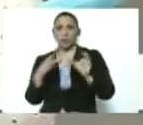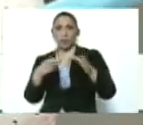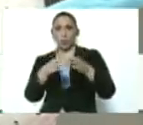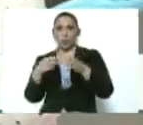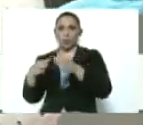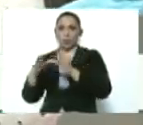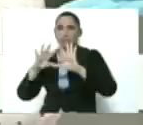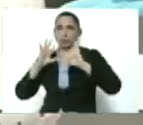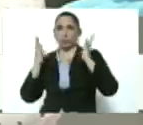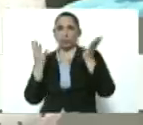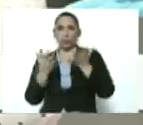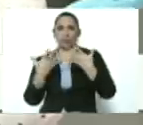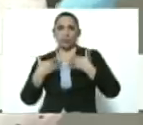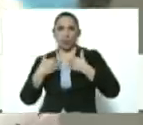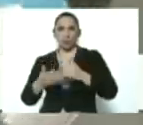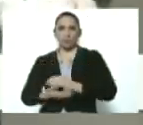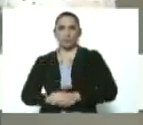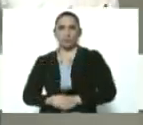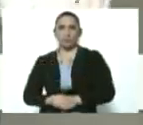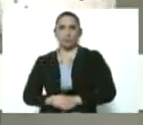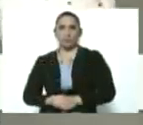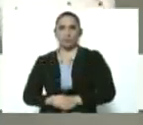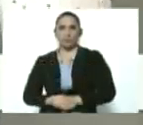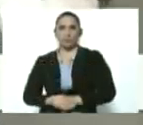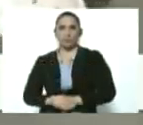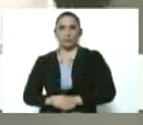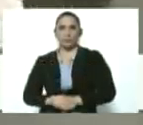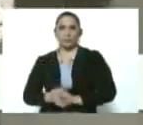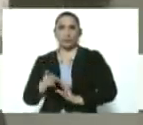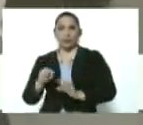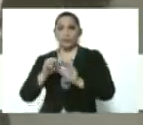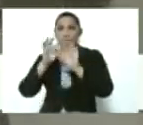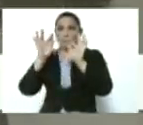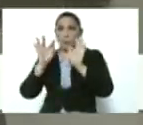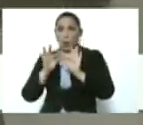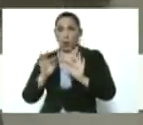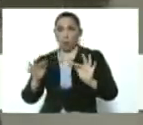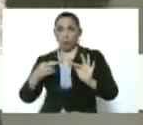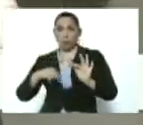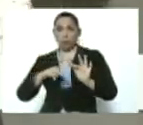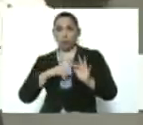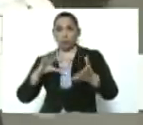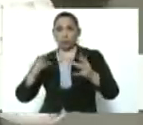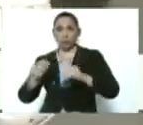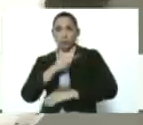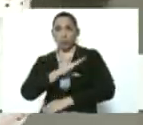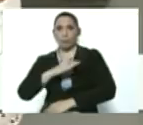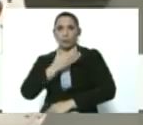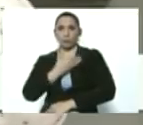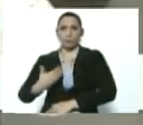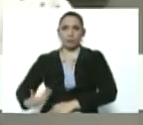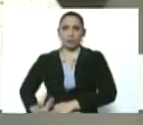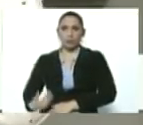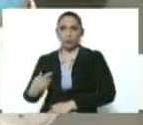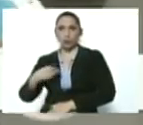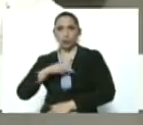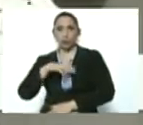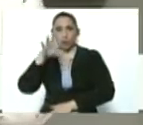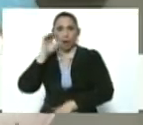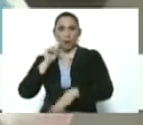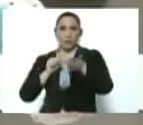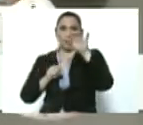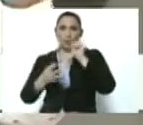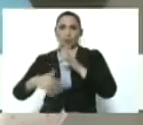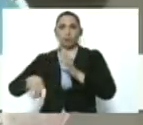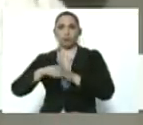mundial de la salud ese método que vemos a través de la comisión presidencial lo hemos aprendido y re